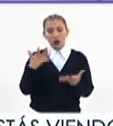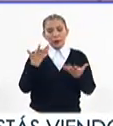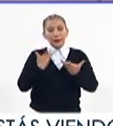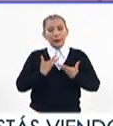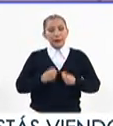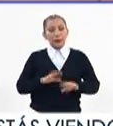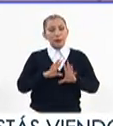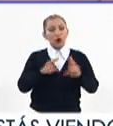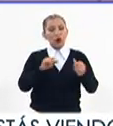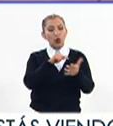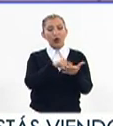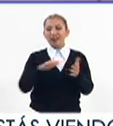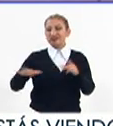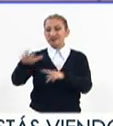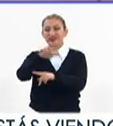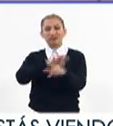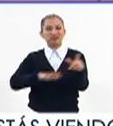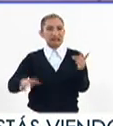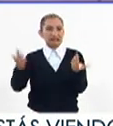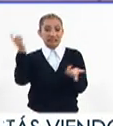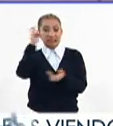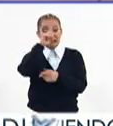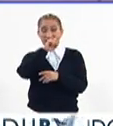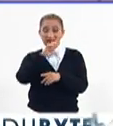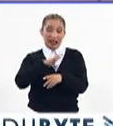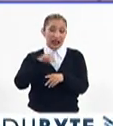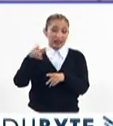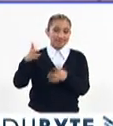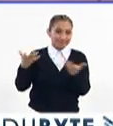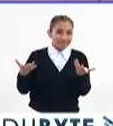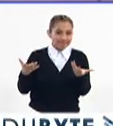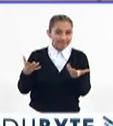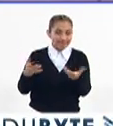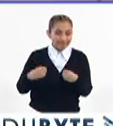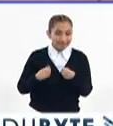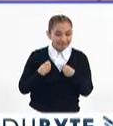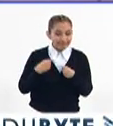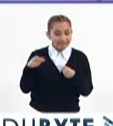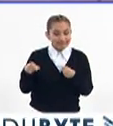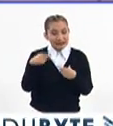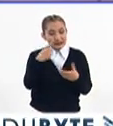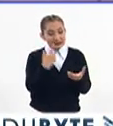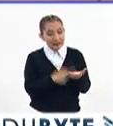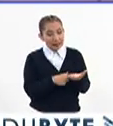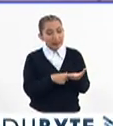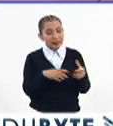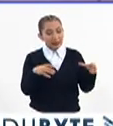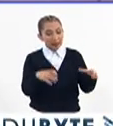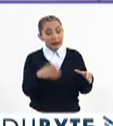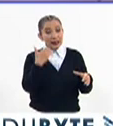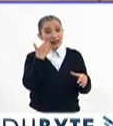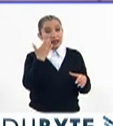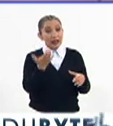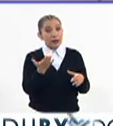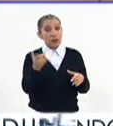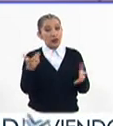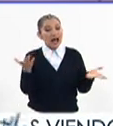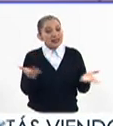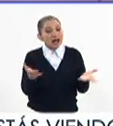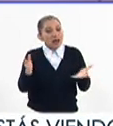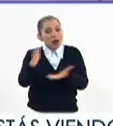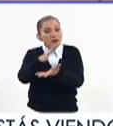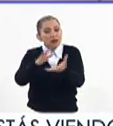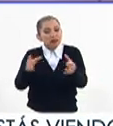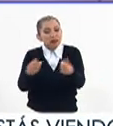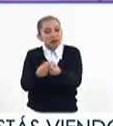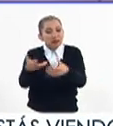es una isla en contextos sociales pues que muchas veces son difíciles y que si queremos generar